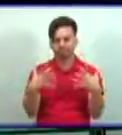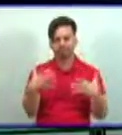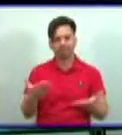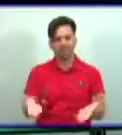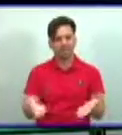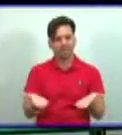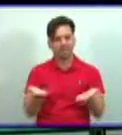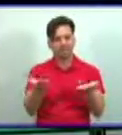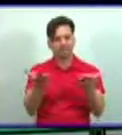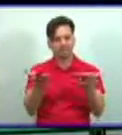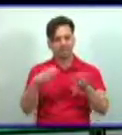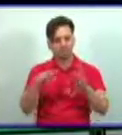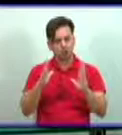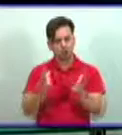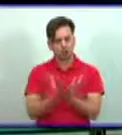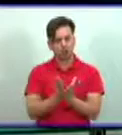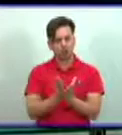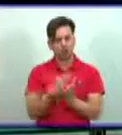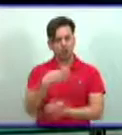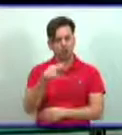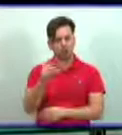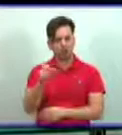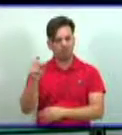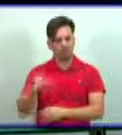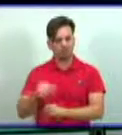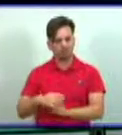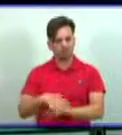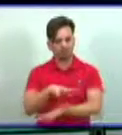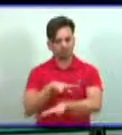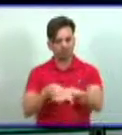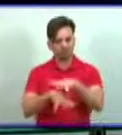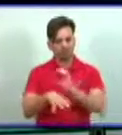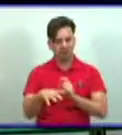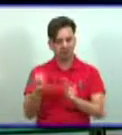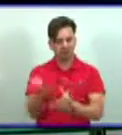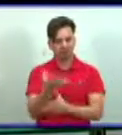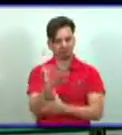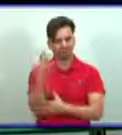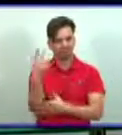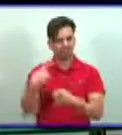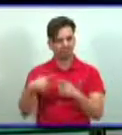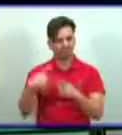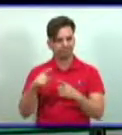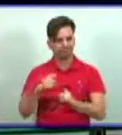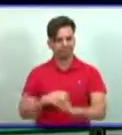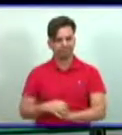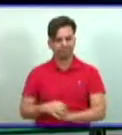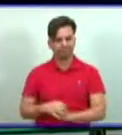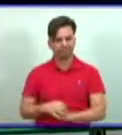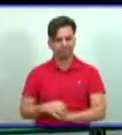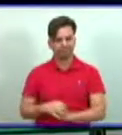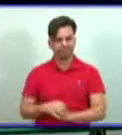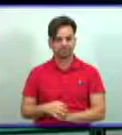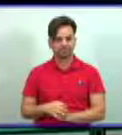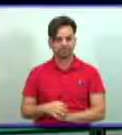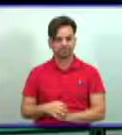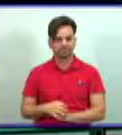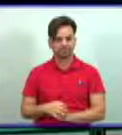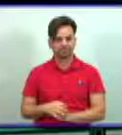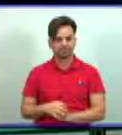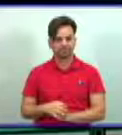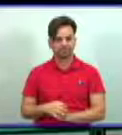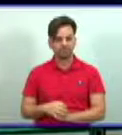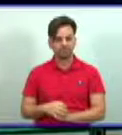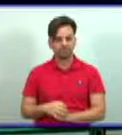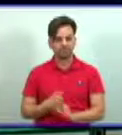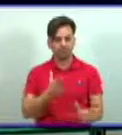que habitamos en este planeta. Será necesario entonces acudir a algunos de esos elementos que